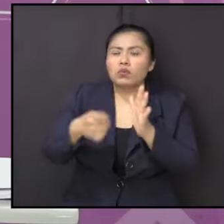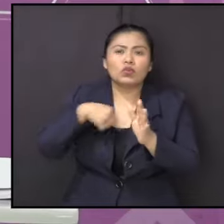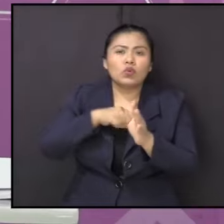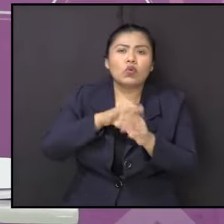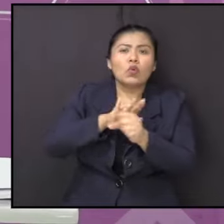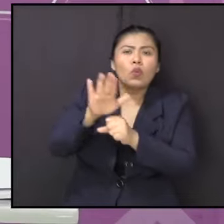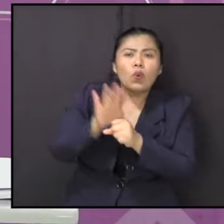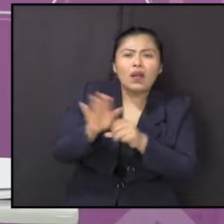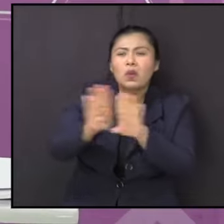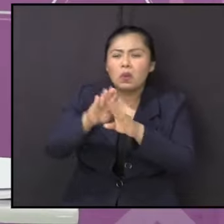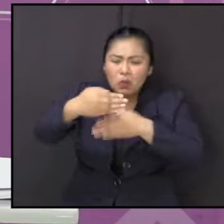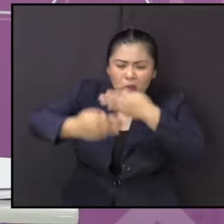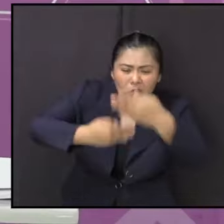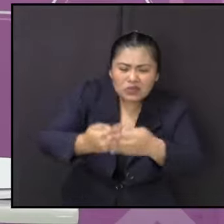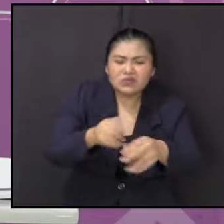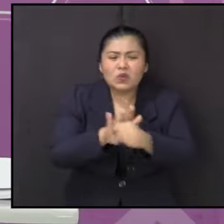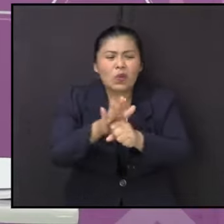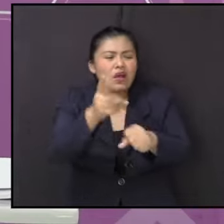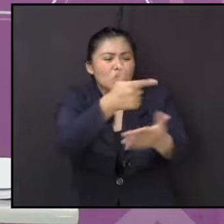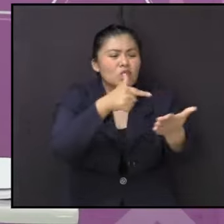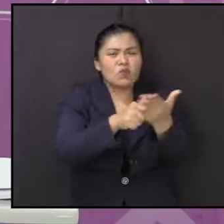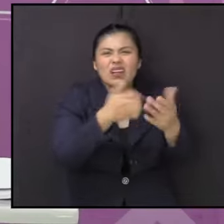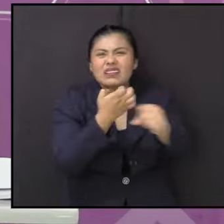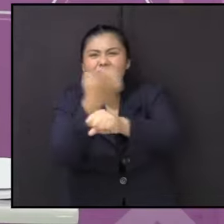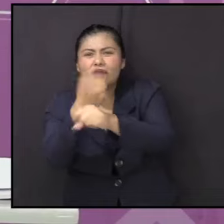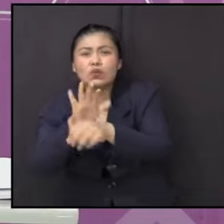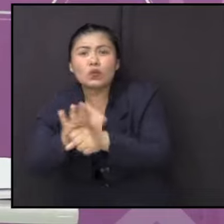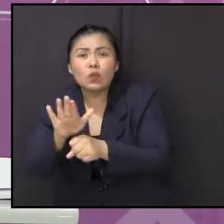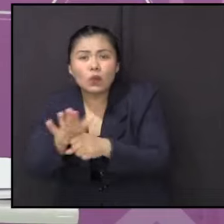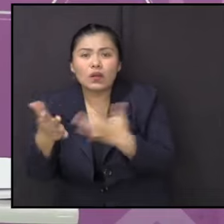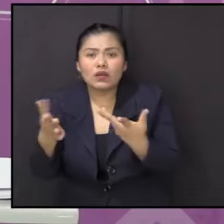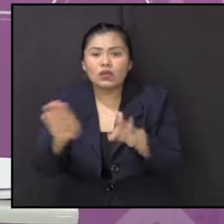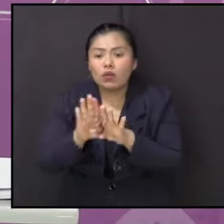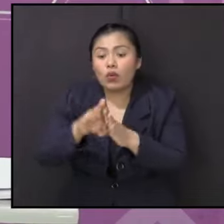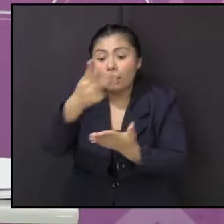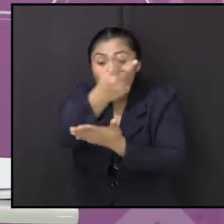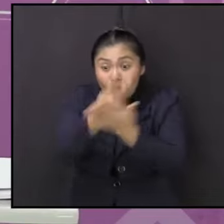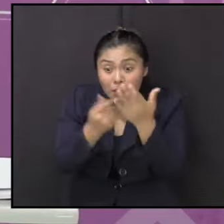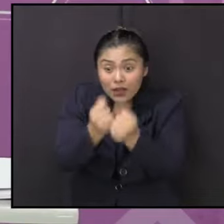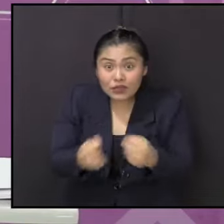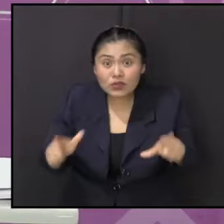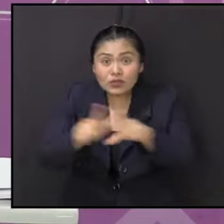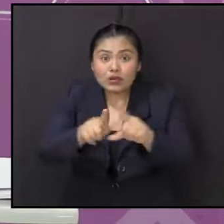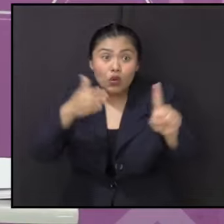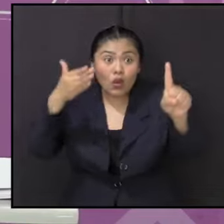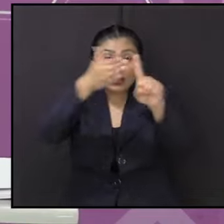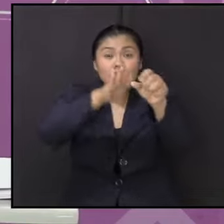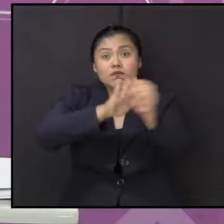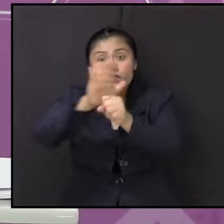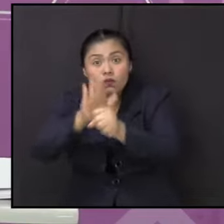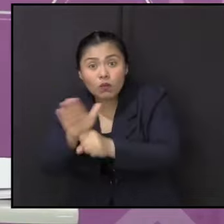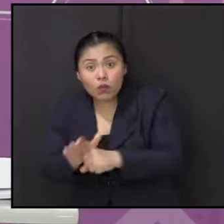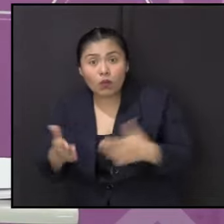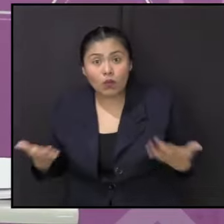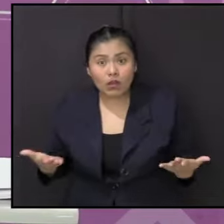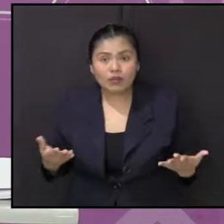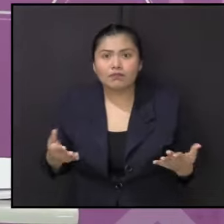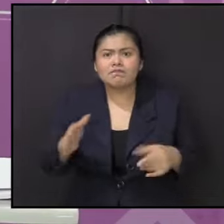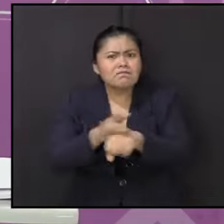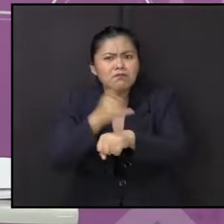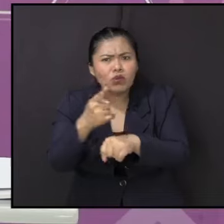bajo qué proceso se puede seguir, cuándo se tengan que llevar los programas sociales, qué objetivos alcanza, porque los programas sociales también tienen que